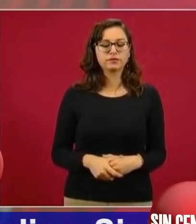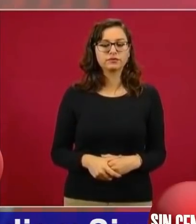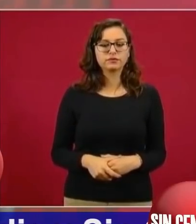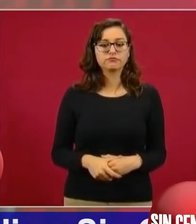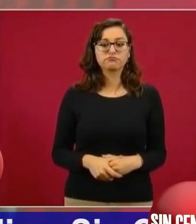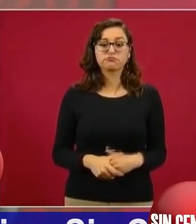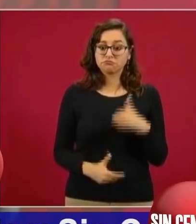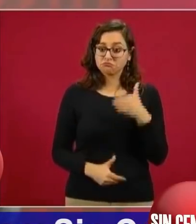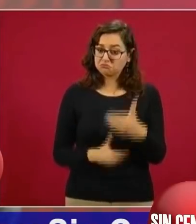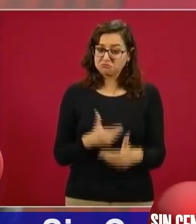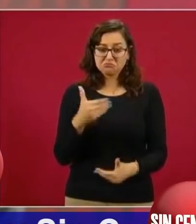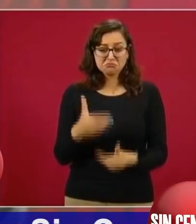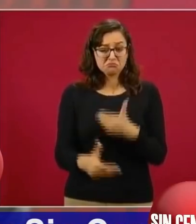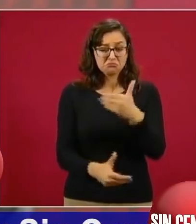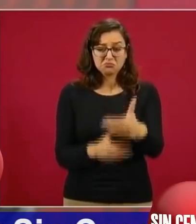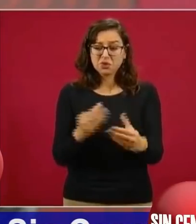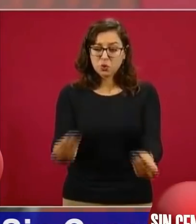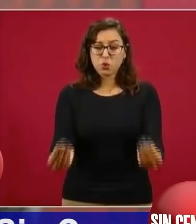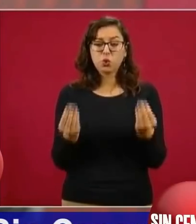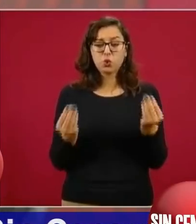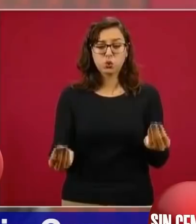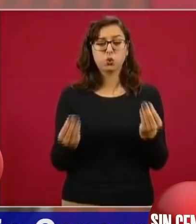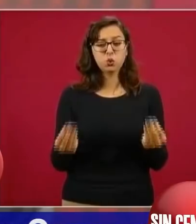En eso estamos avanzando muchísimo,